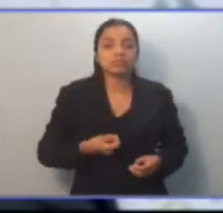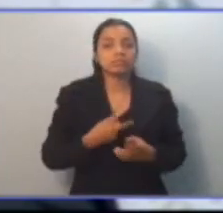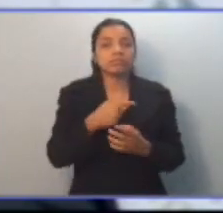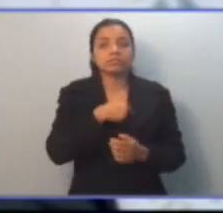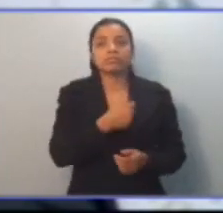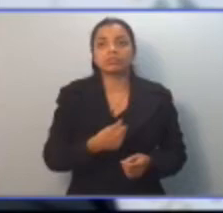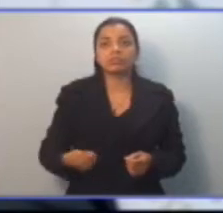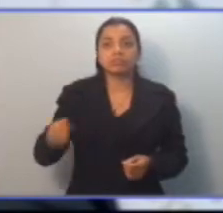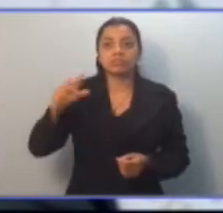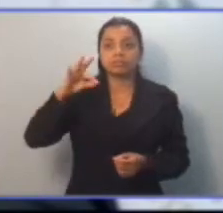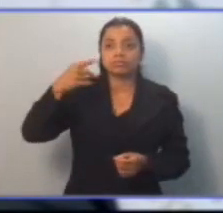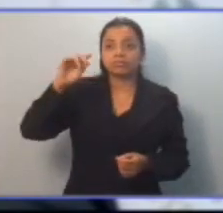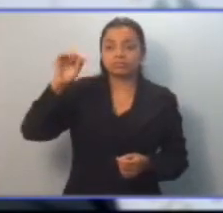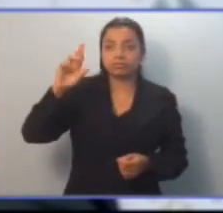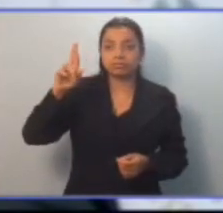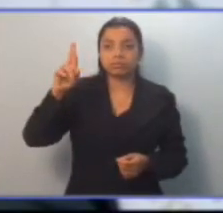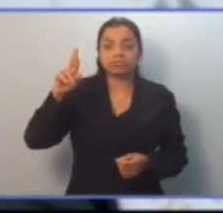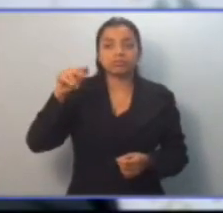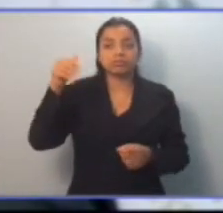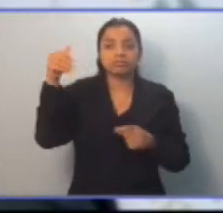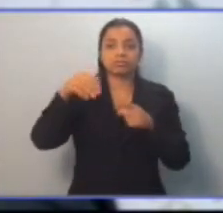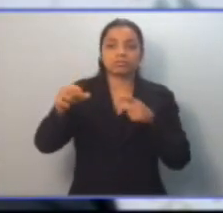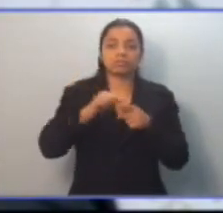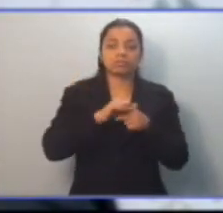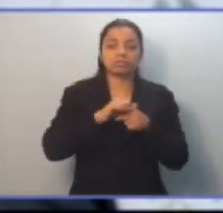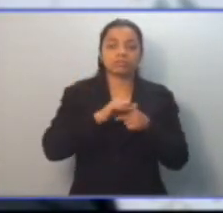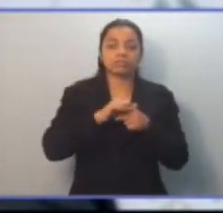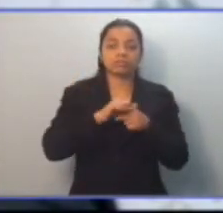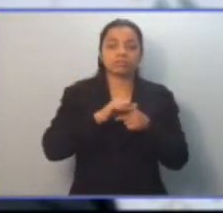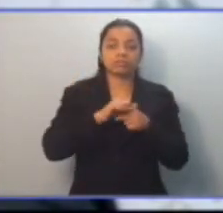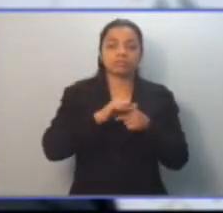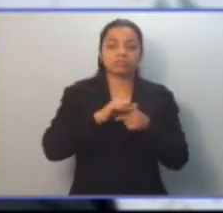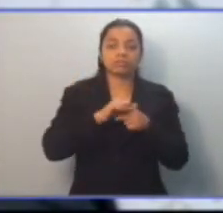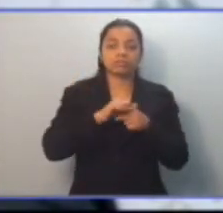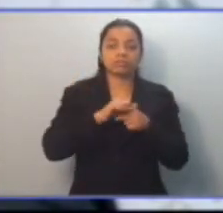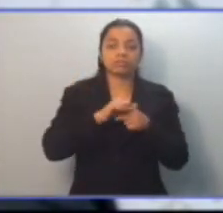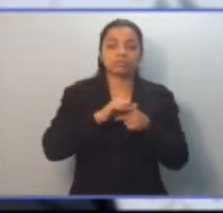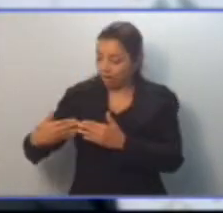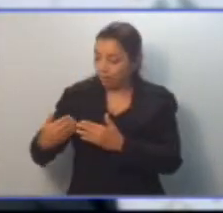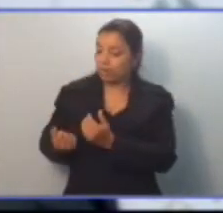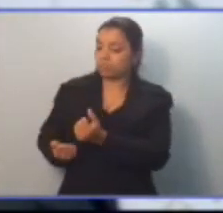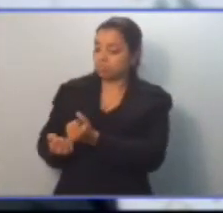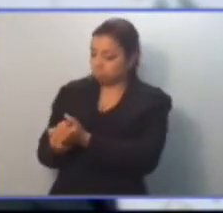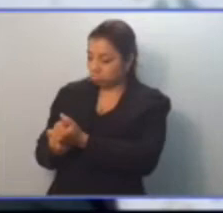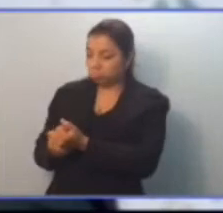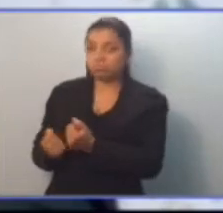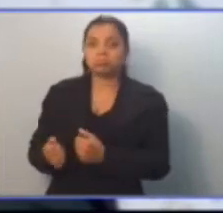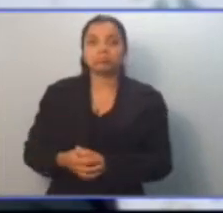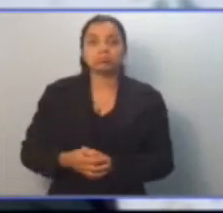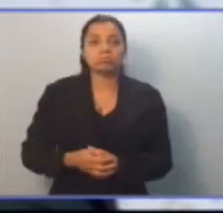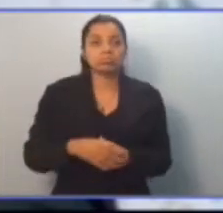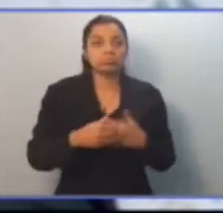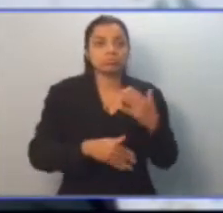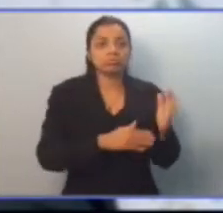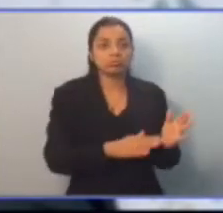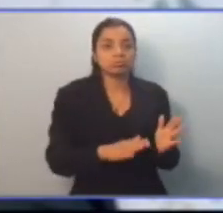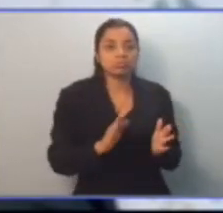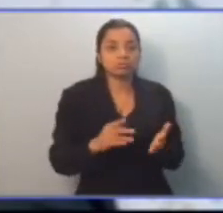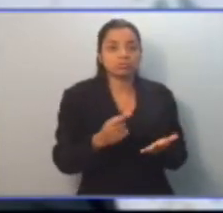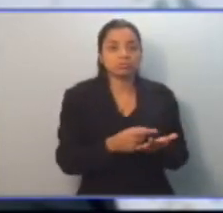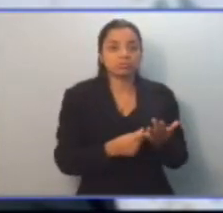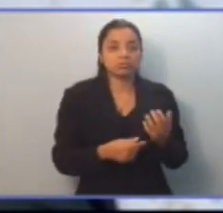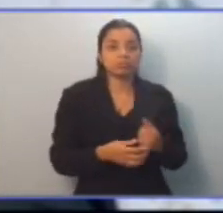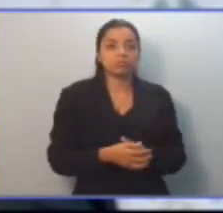sido capacitador internacional, colaboro con el gobierno de Panamá, con el órgano judicial de Panamá, capacitando a jueces,